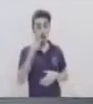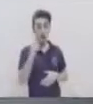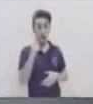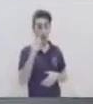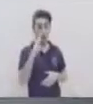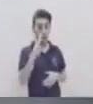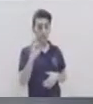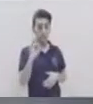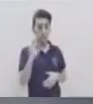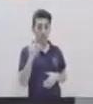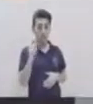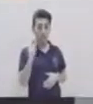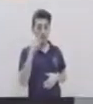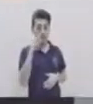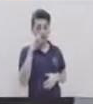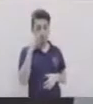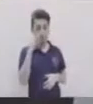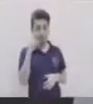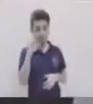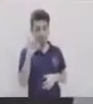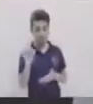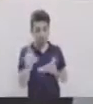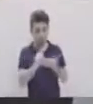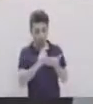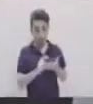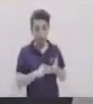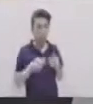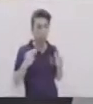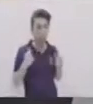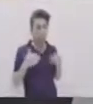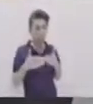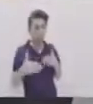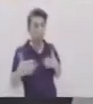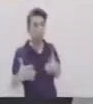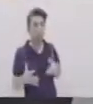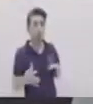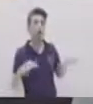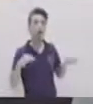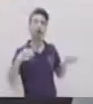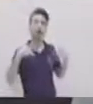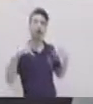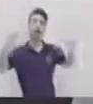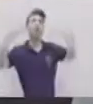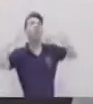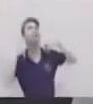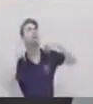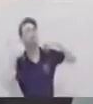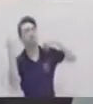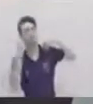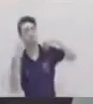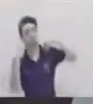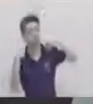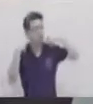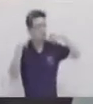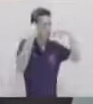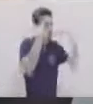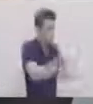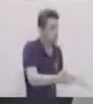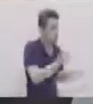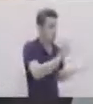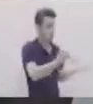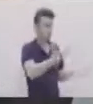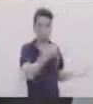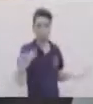que pues también agilizamos los procesos. Muchas veces, como usted dice, si nos encargamos de realizar dichas actividades uno